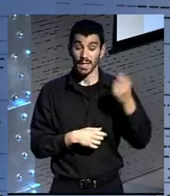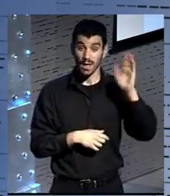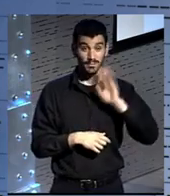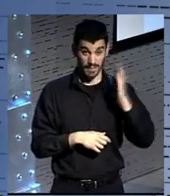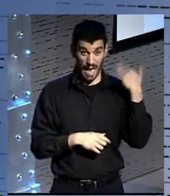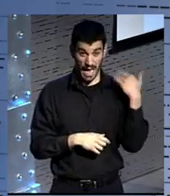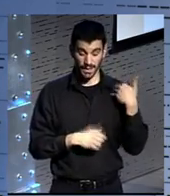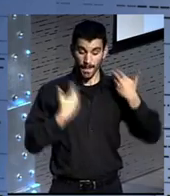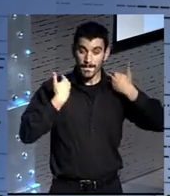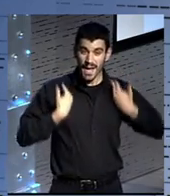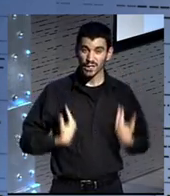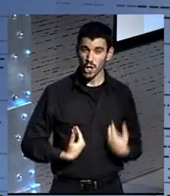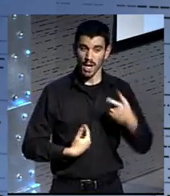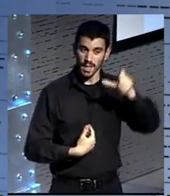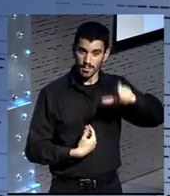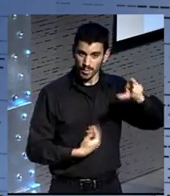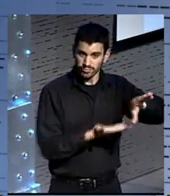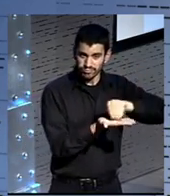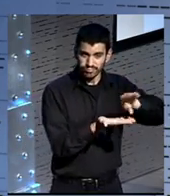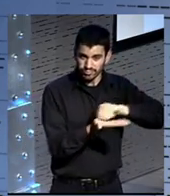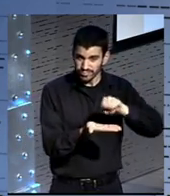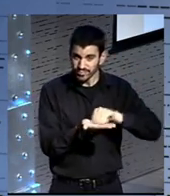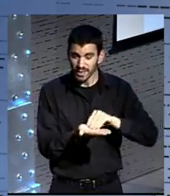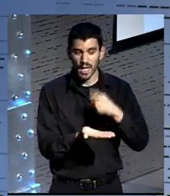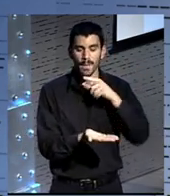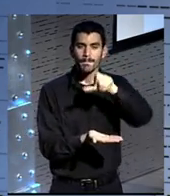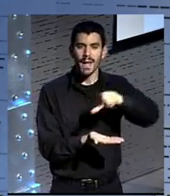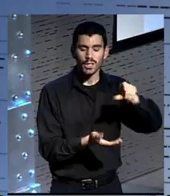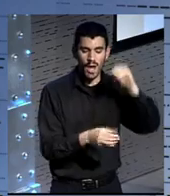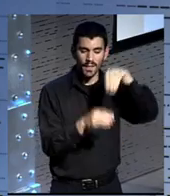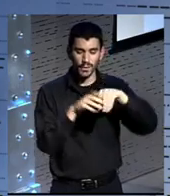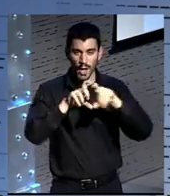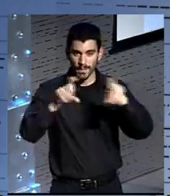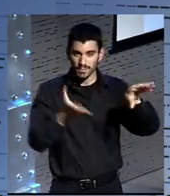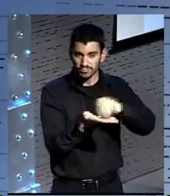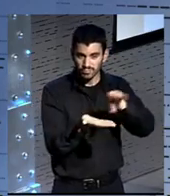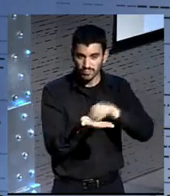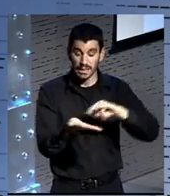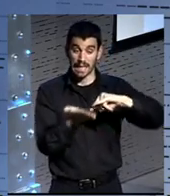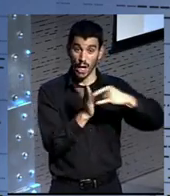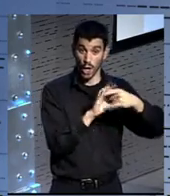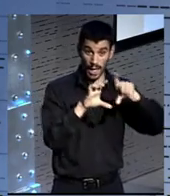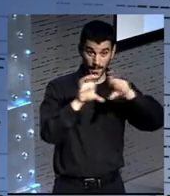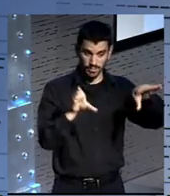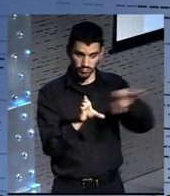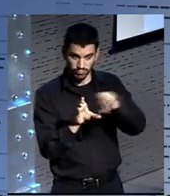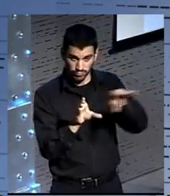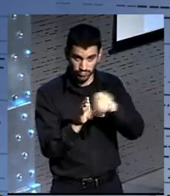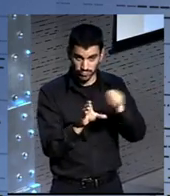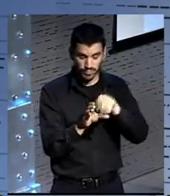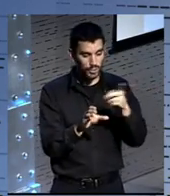de las dotaciones de capital humano y de capital tecnológico. Es verdad que el sector